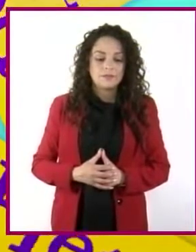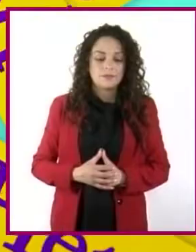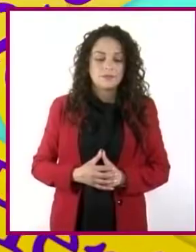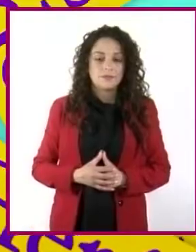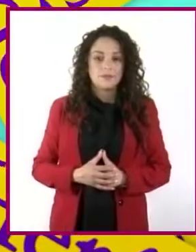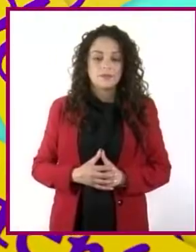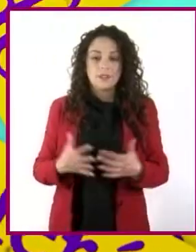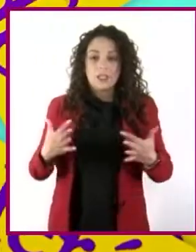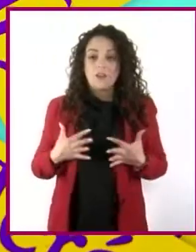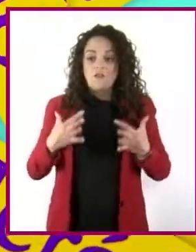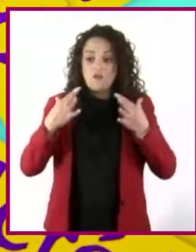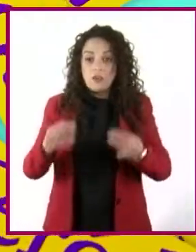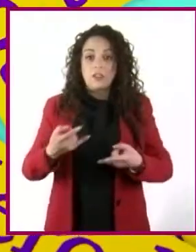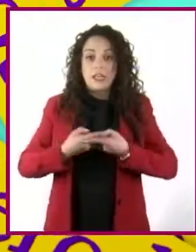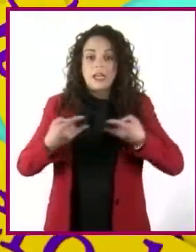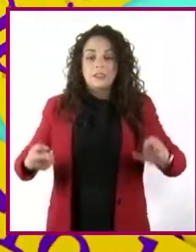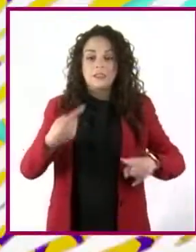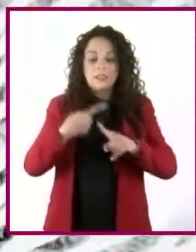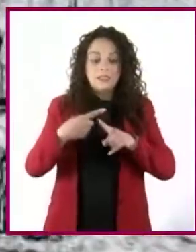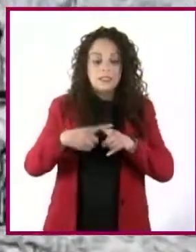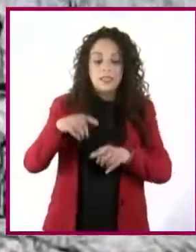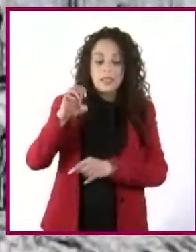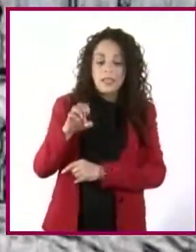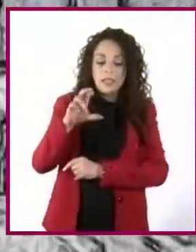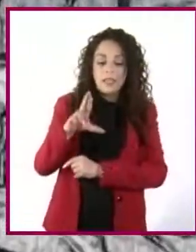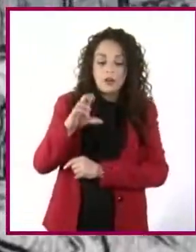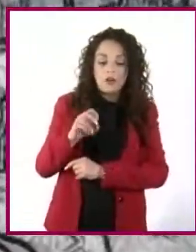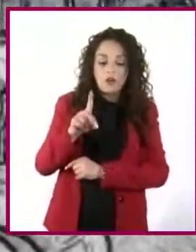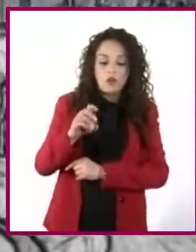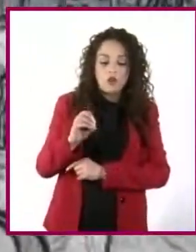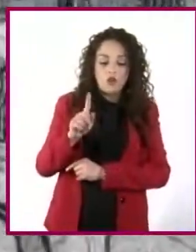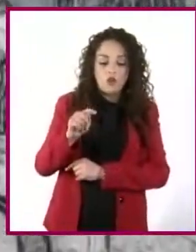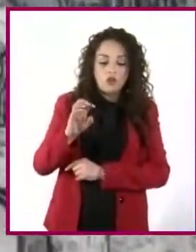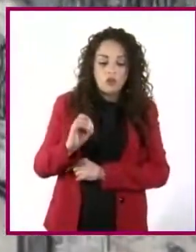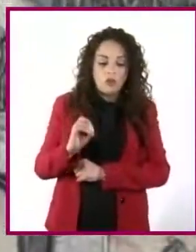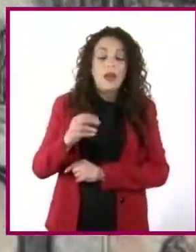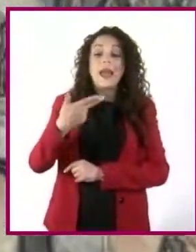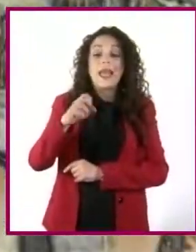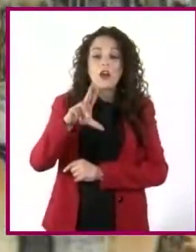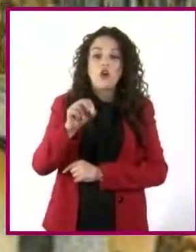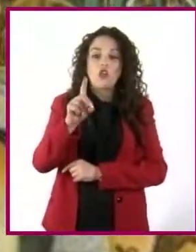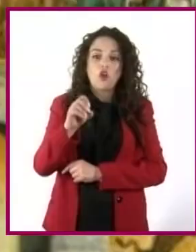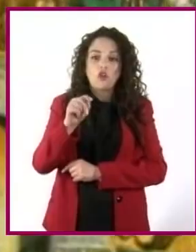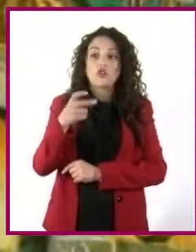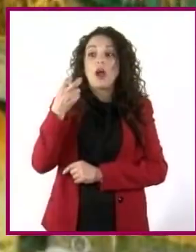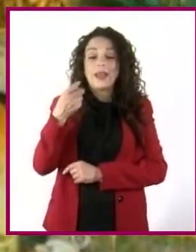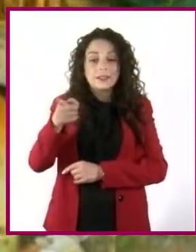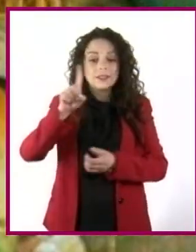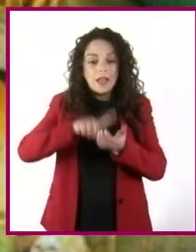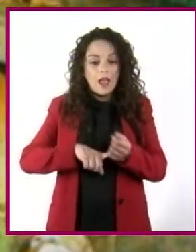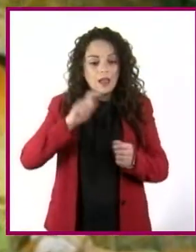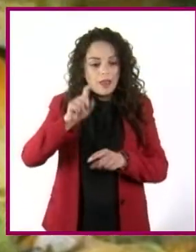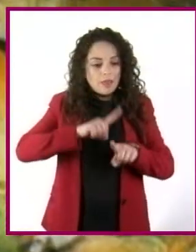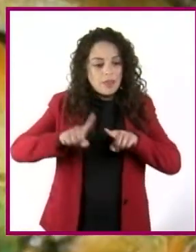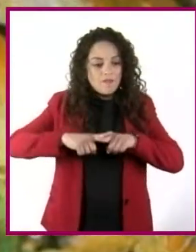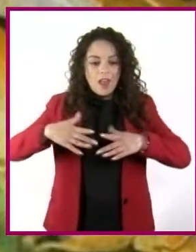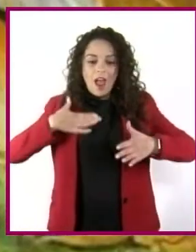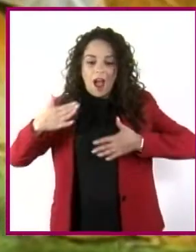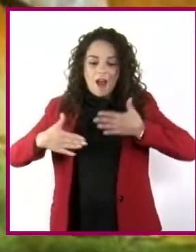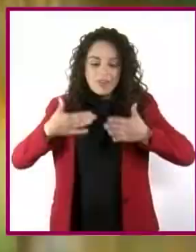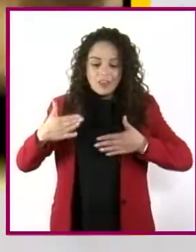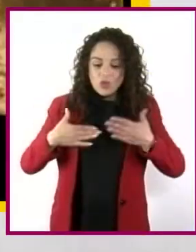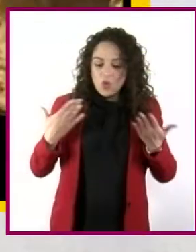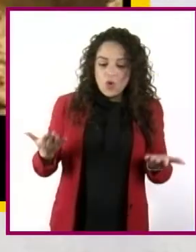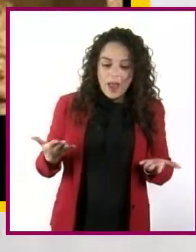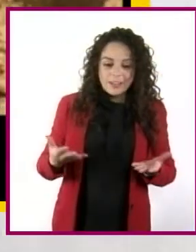El fundador de la historia fue Heródoto, y así comienza un viaje de muchas aventuras y no pocos momentos